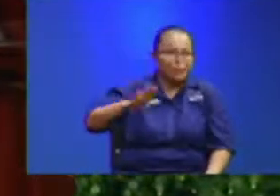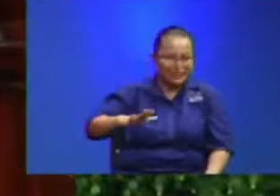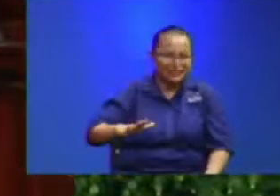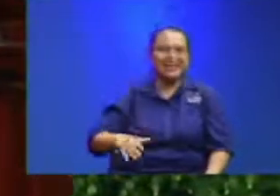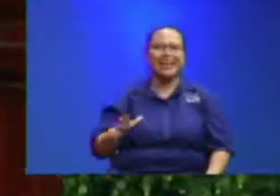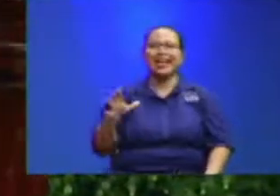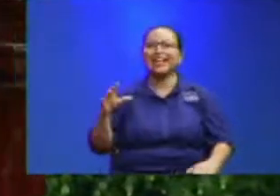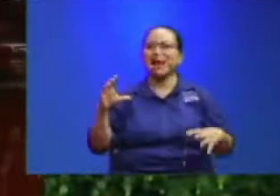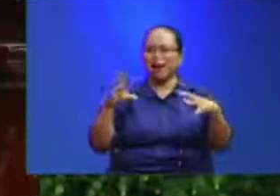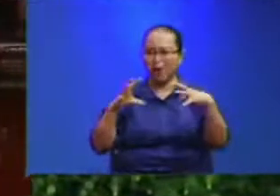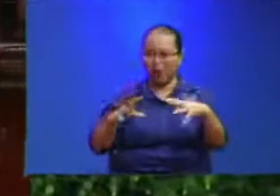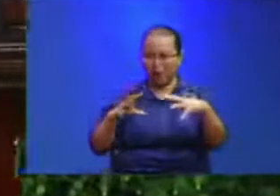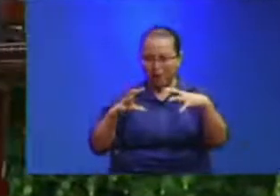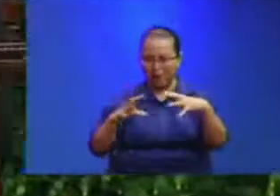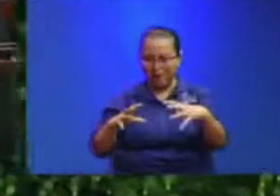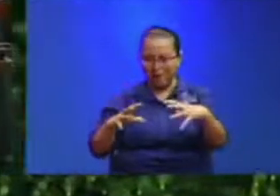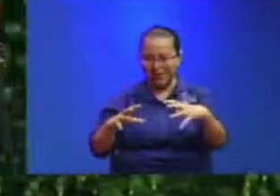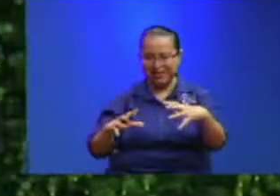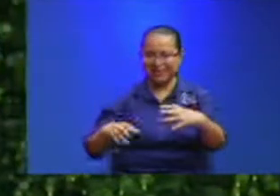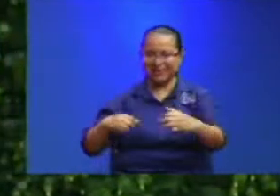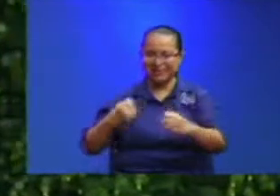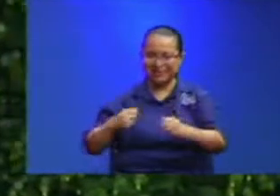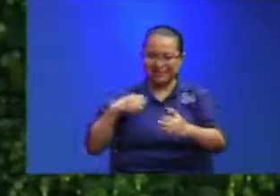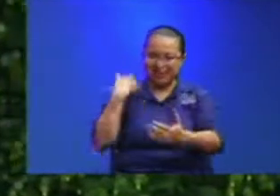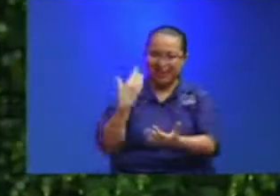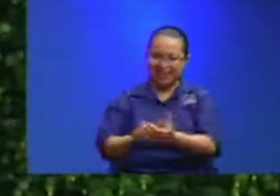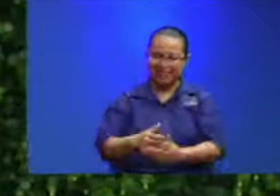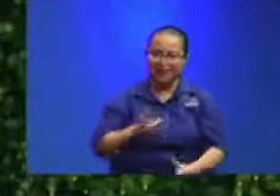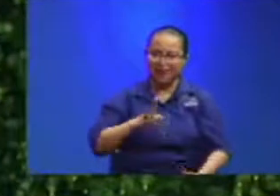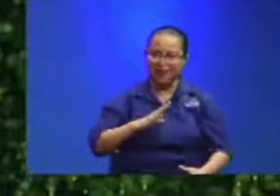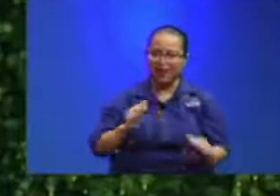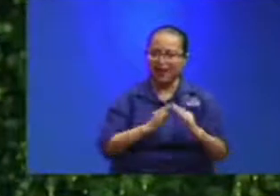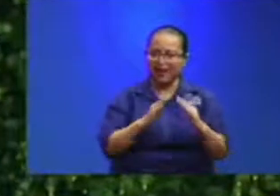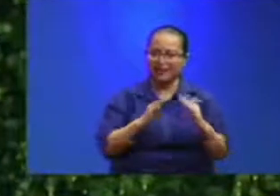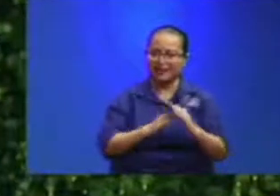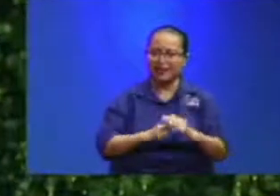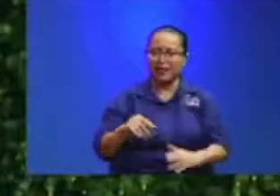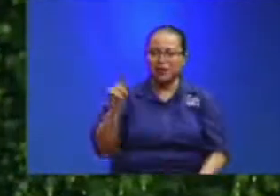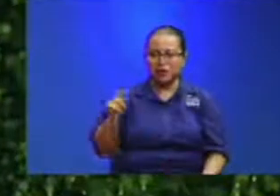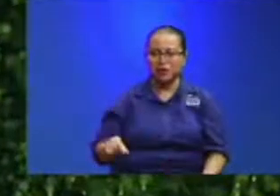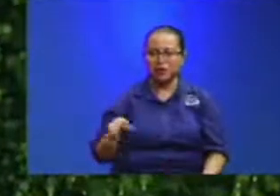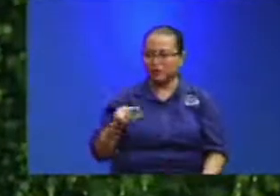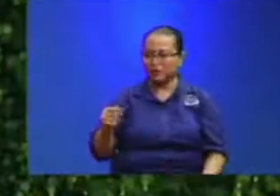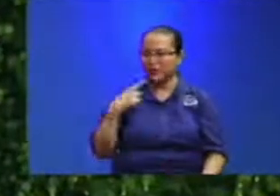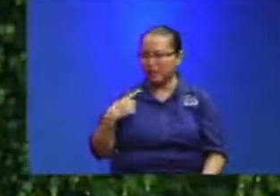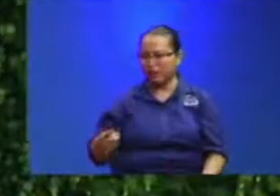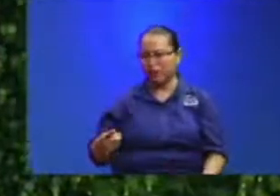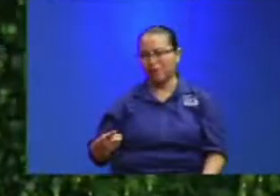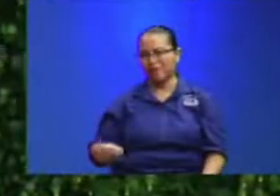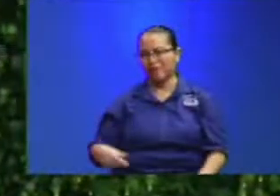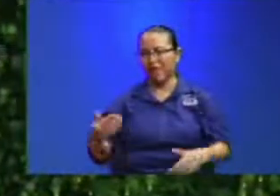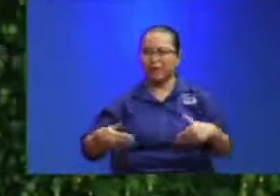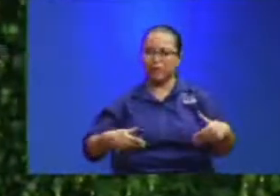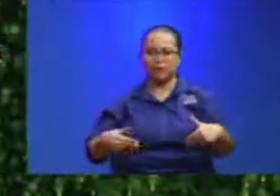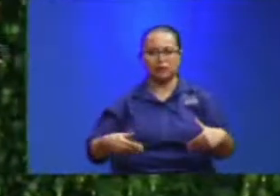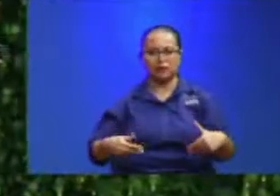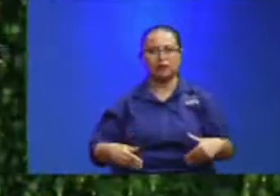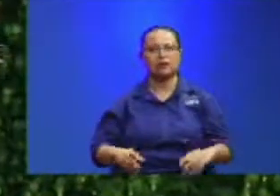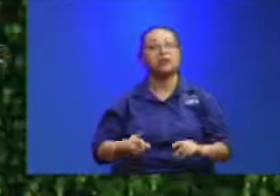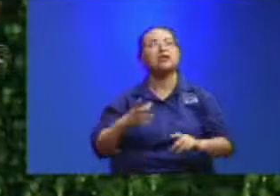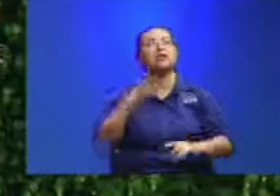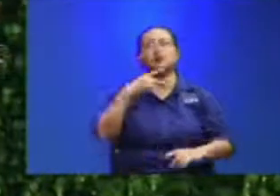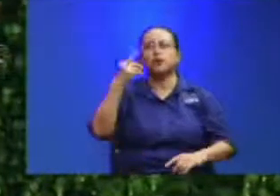que es mezclada con cruz mi cruz le digo yo finges hermano bueno dios puede hacer un